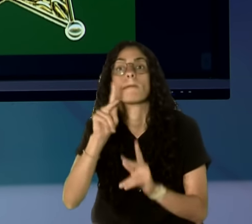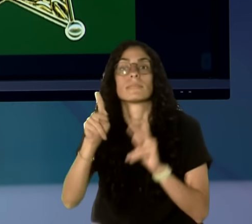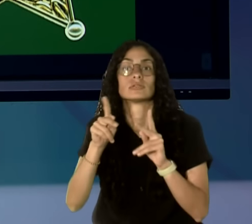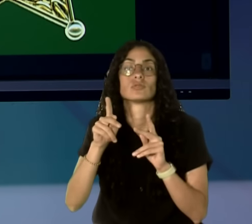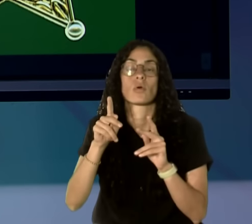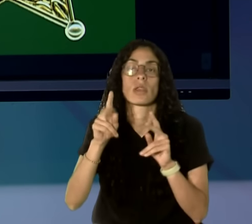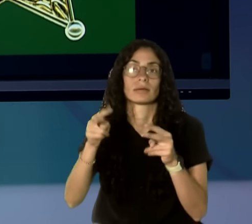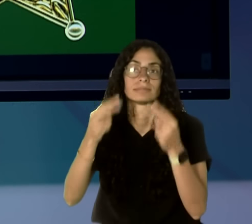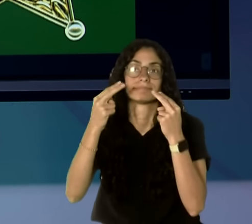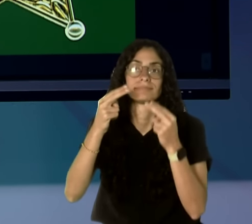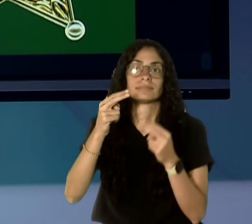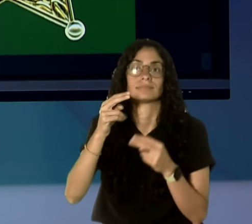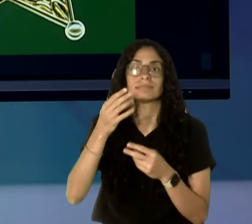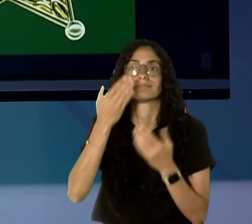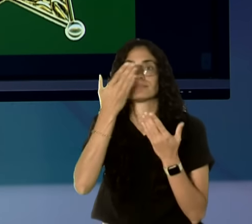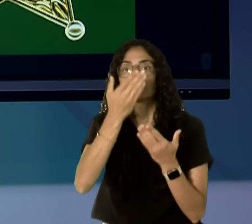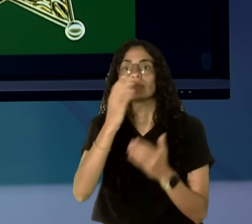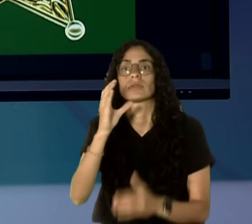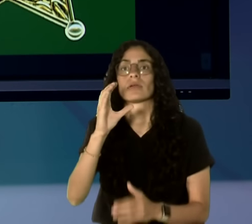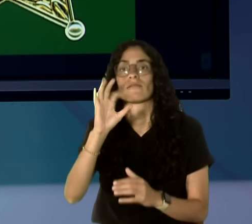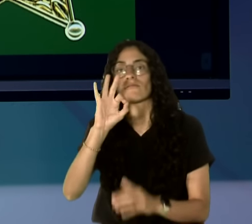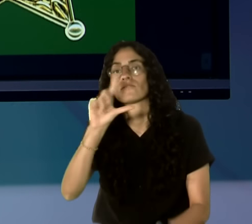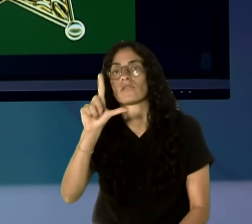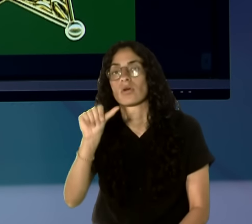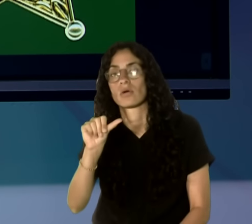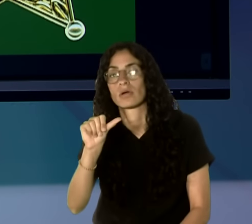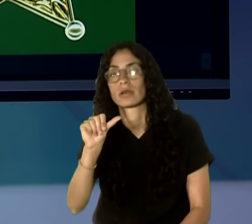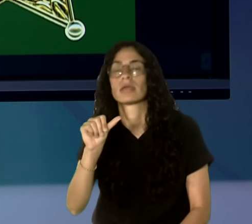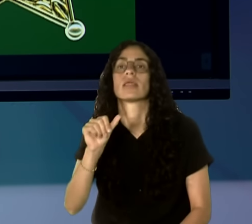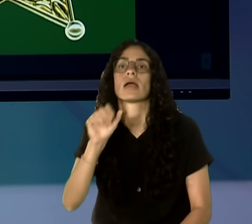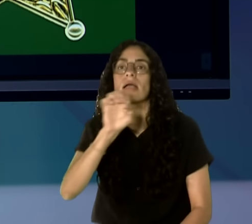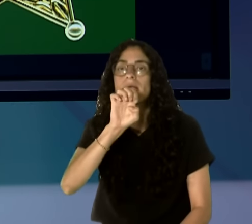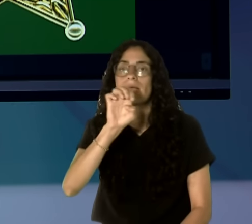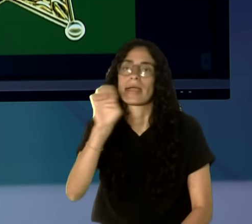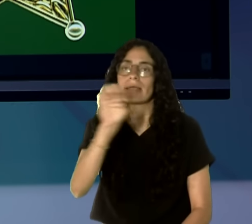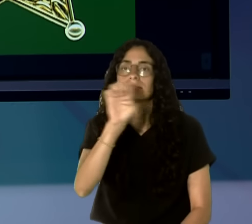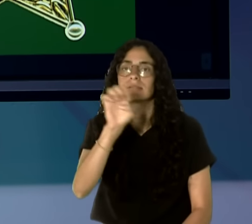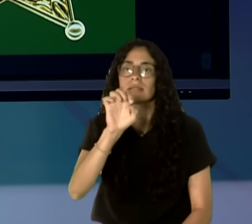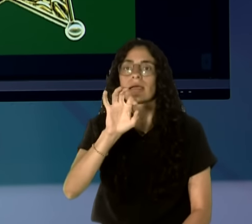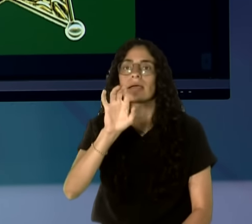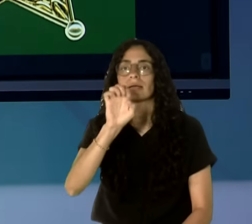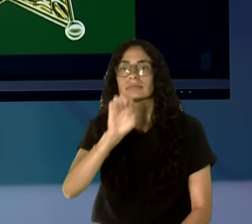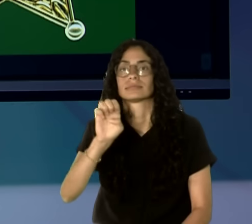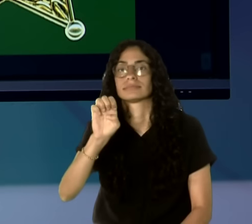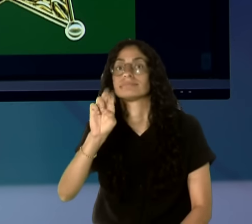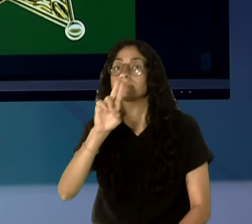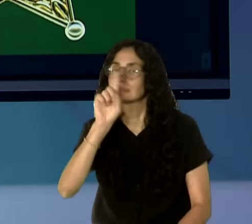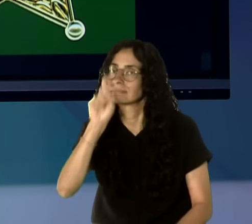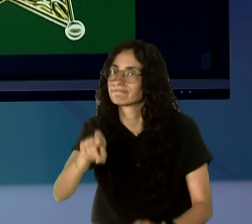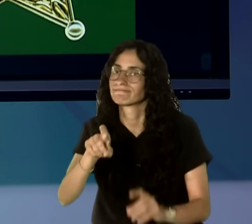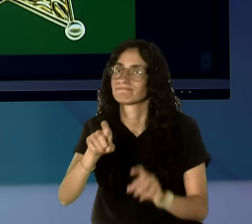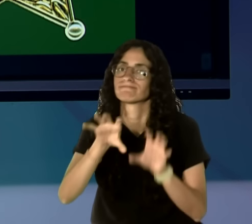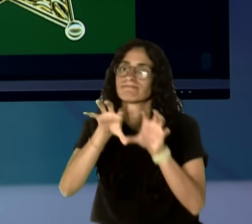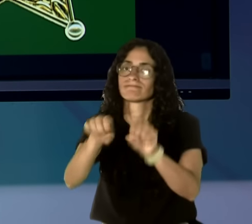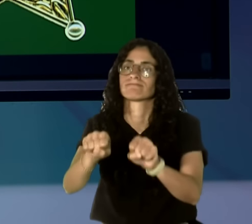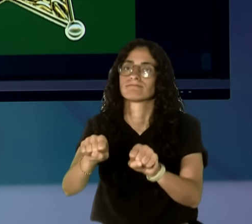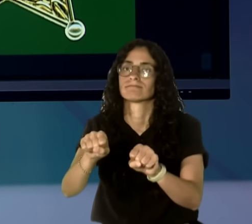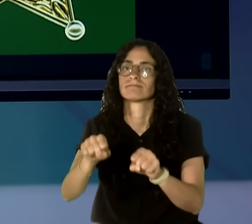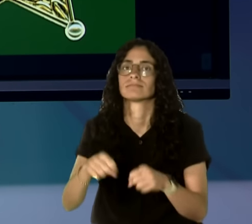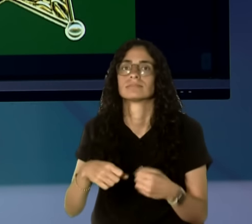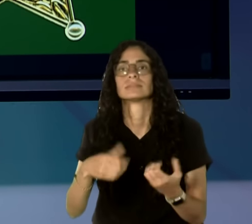el condado de osola en todo el estado de la Florida y toda la costa este de los Estados Unidos porque este individuo tiene que ser arrestado buen trabajo al